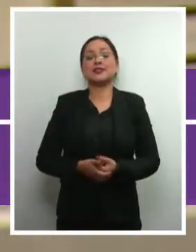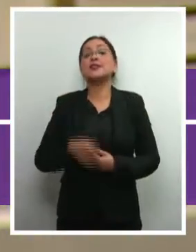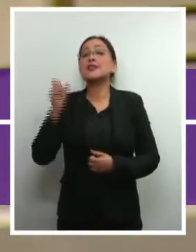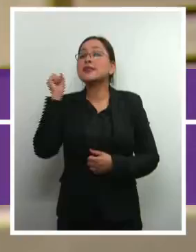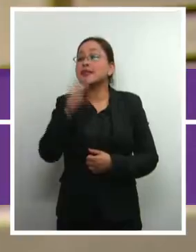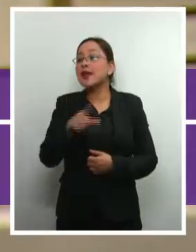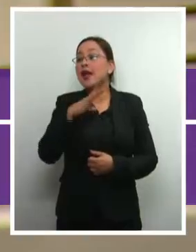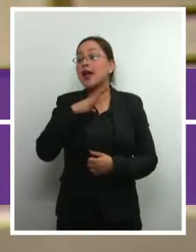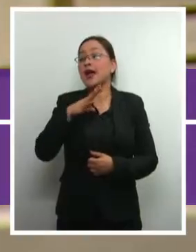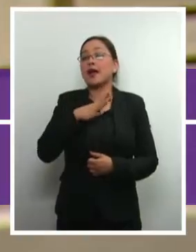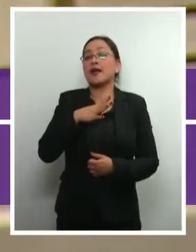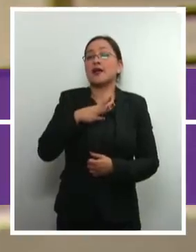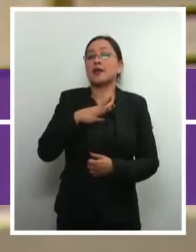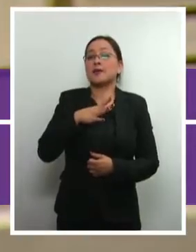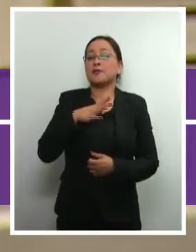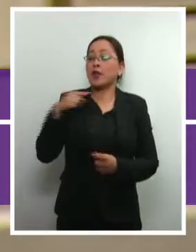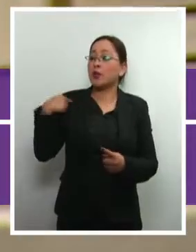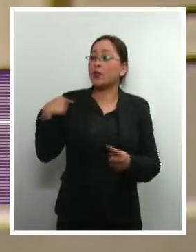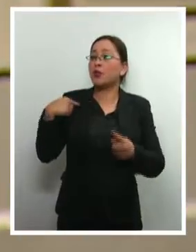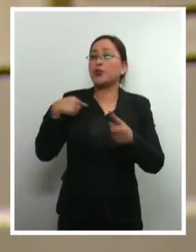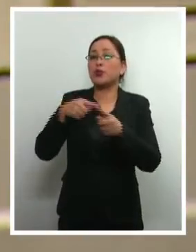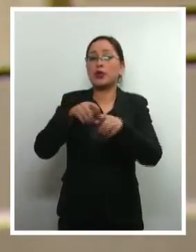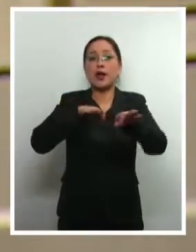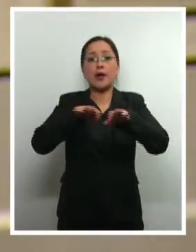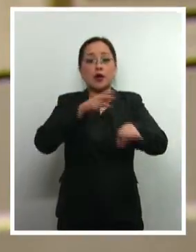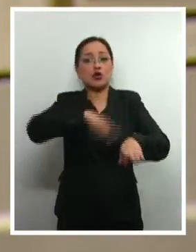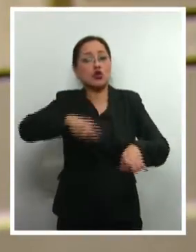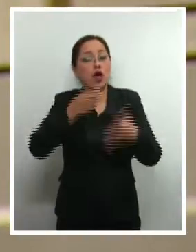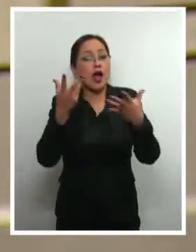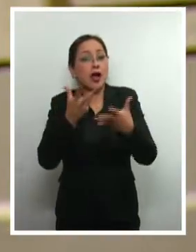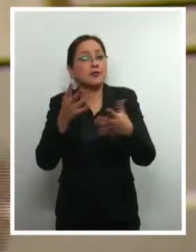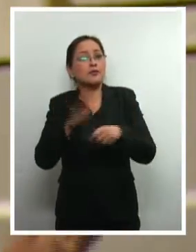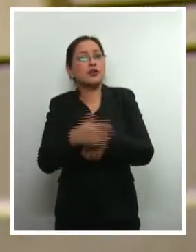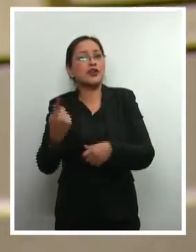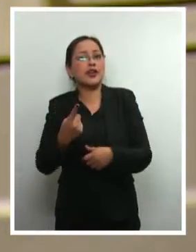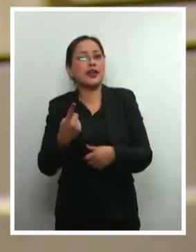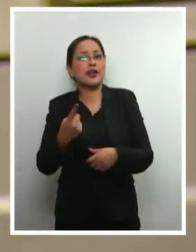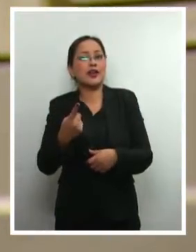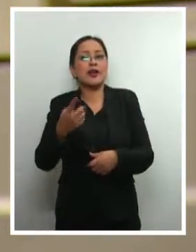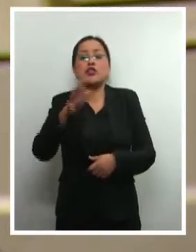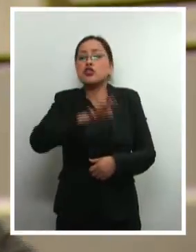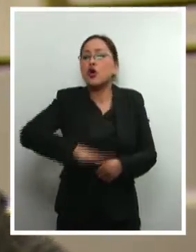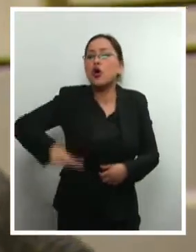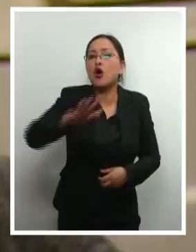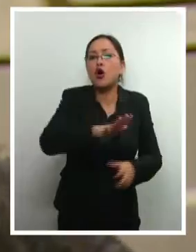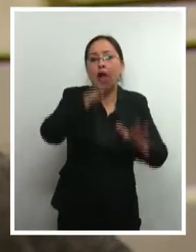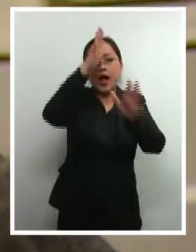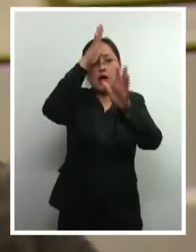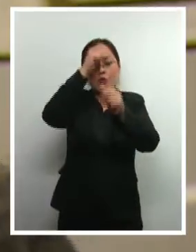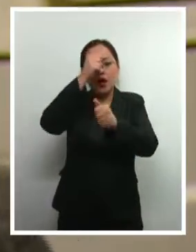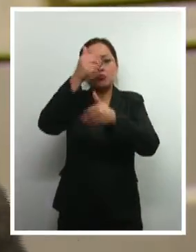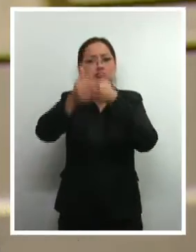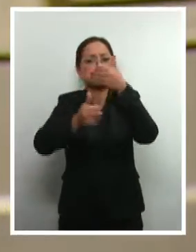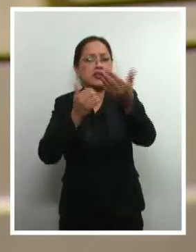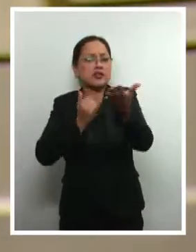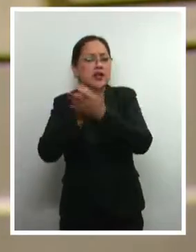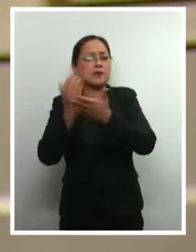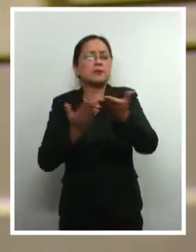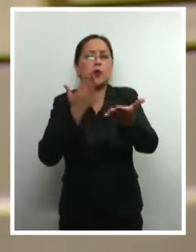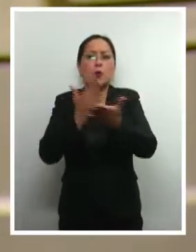dudas a todo el trabajo que hemos estado haciendo, porque se llega a consenso, se avanza en